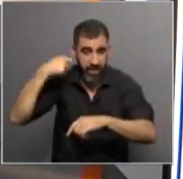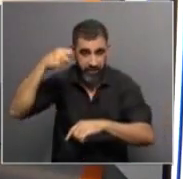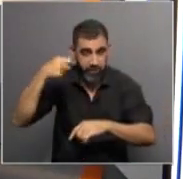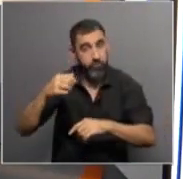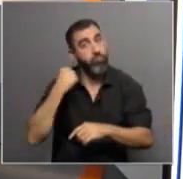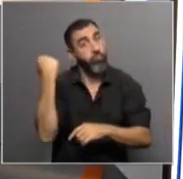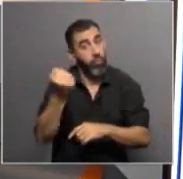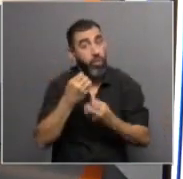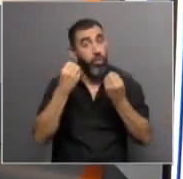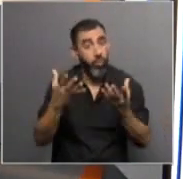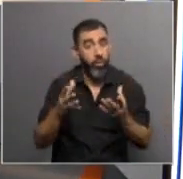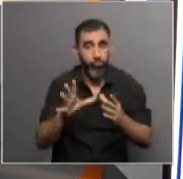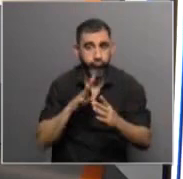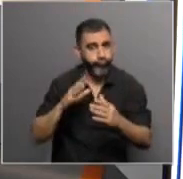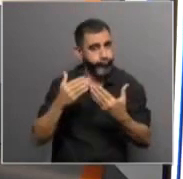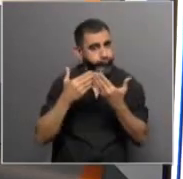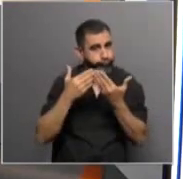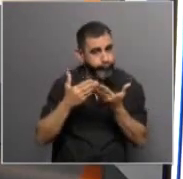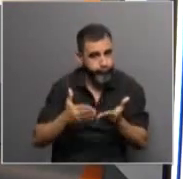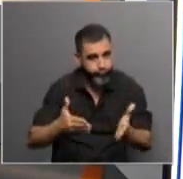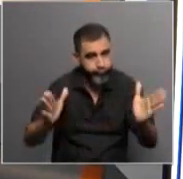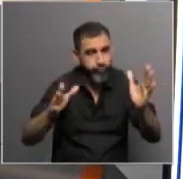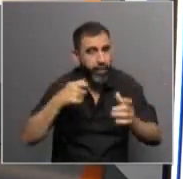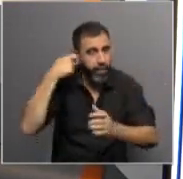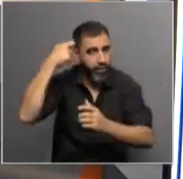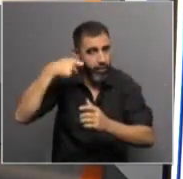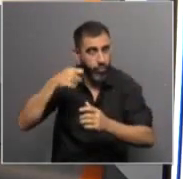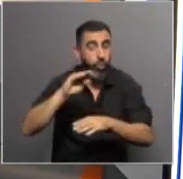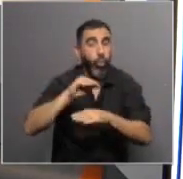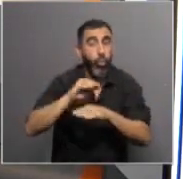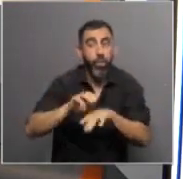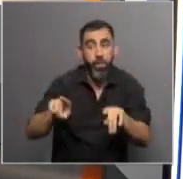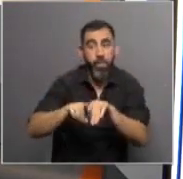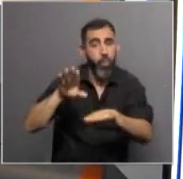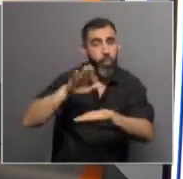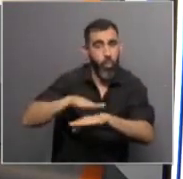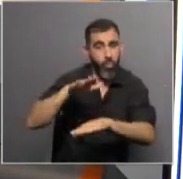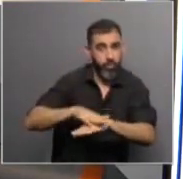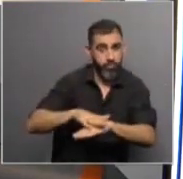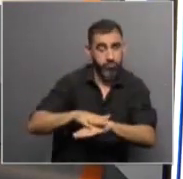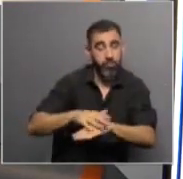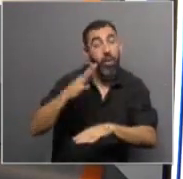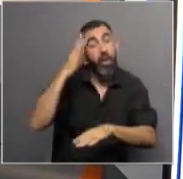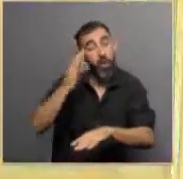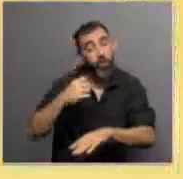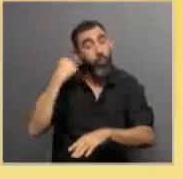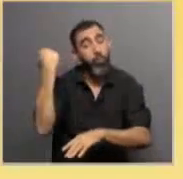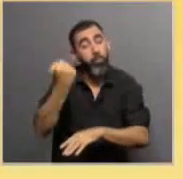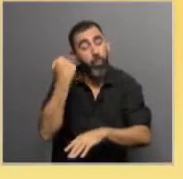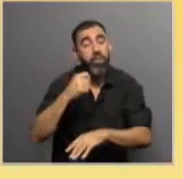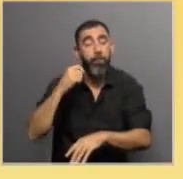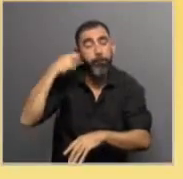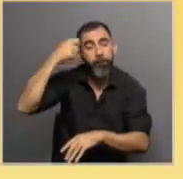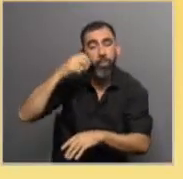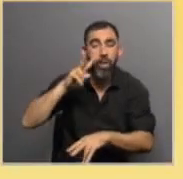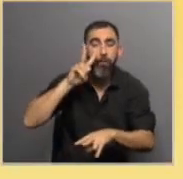importante porque estamos saliendo con toda la fuerza en circuito comercial y circuito cultural al mismo tiempo. Nos parece que es una película que es importante verla desde el